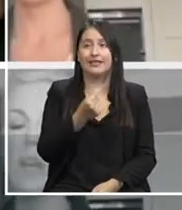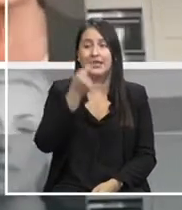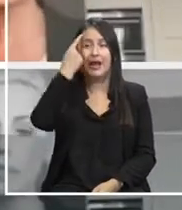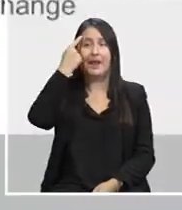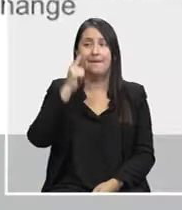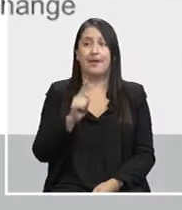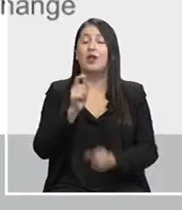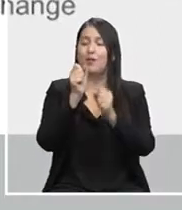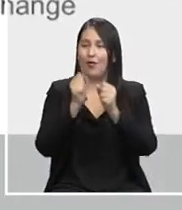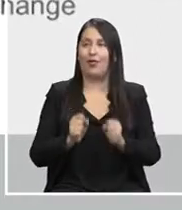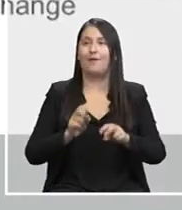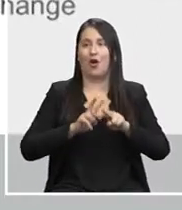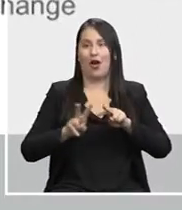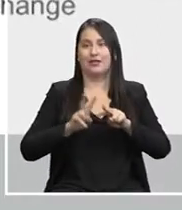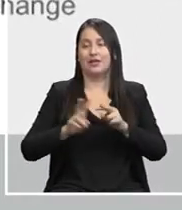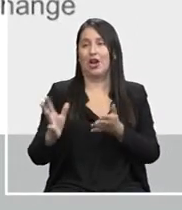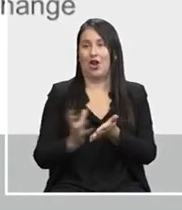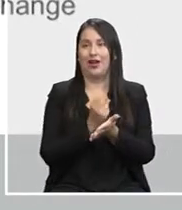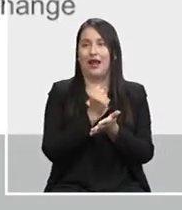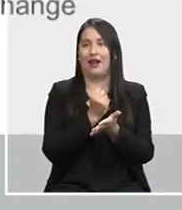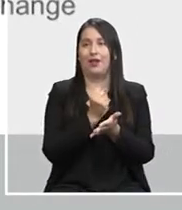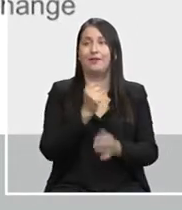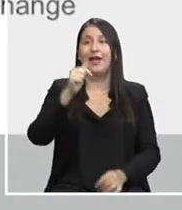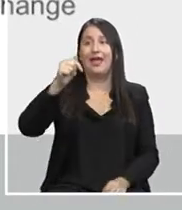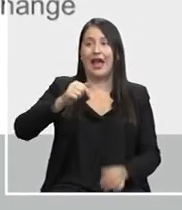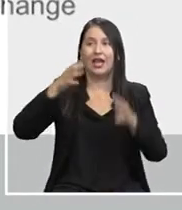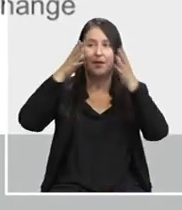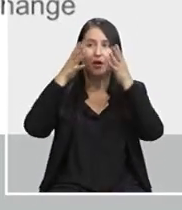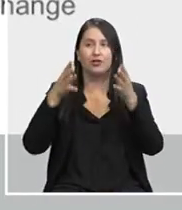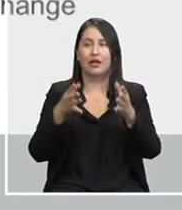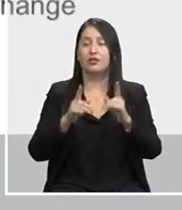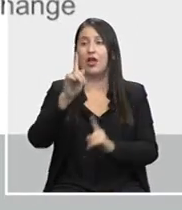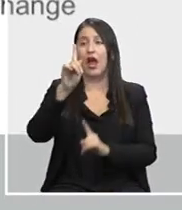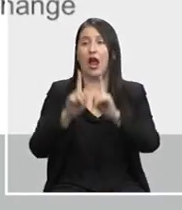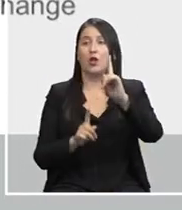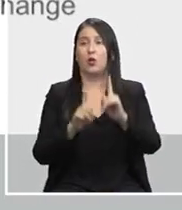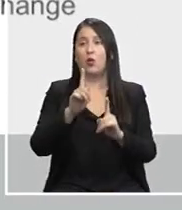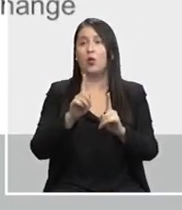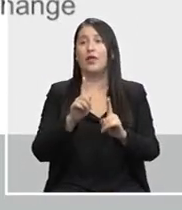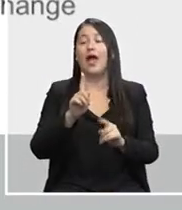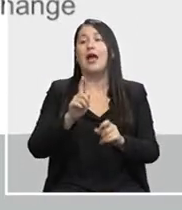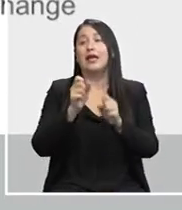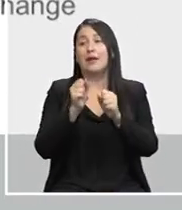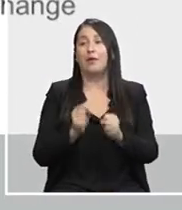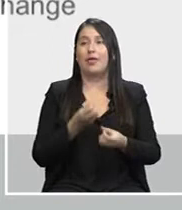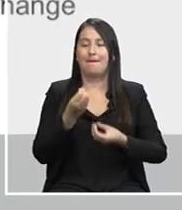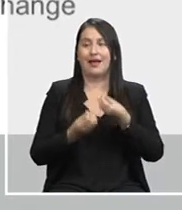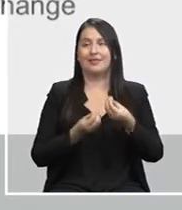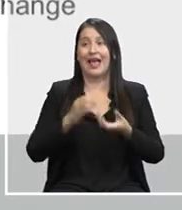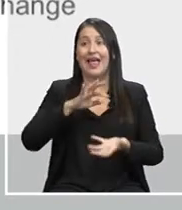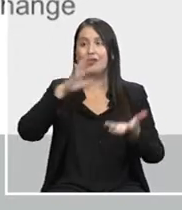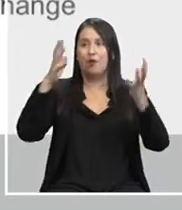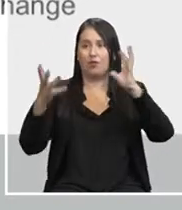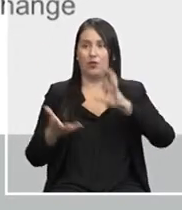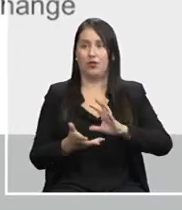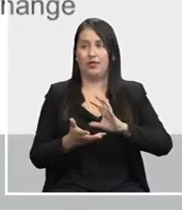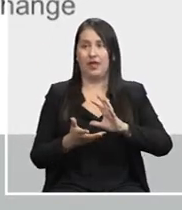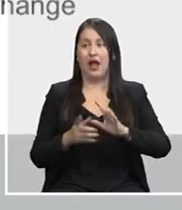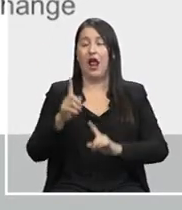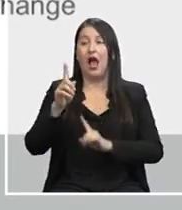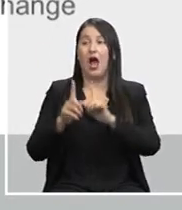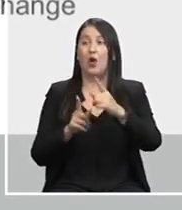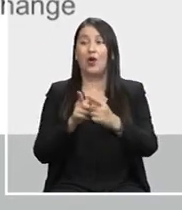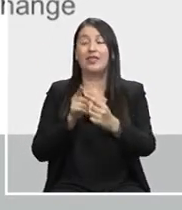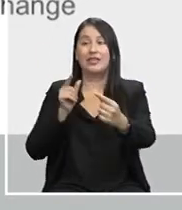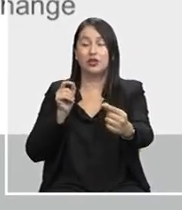que podemos hacerlo. Y aquí me concentraré en algunas de las cosas clave que deben suceder a nivel mundial, y luego a nivel